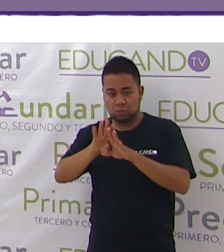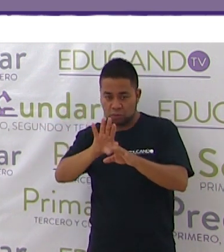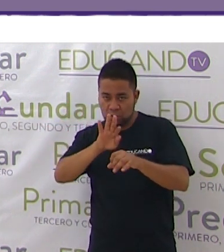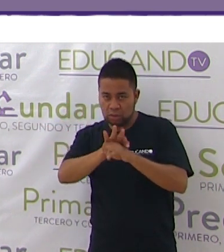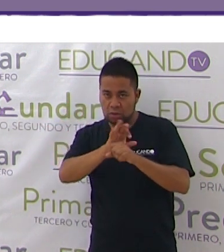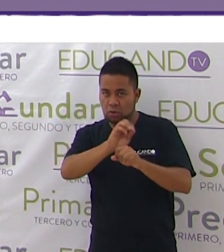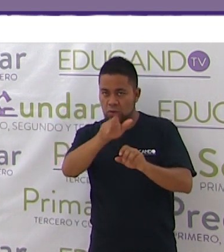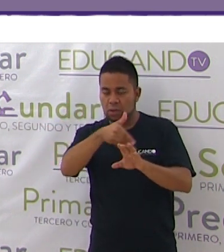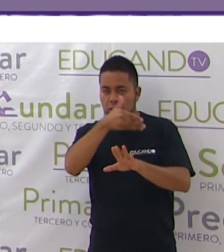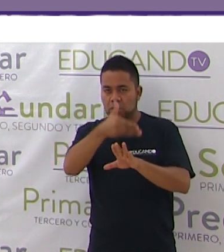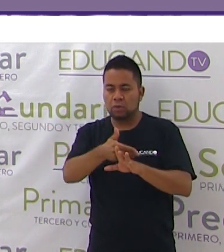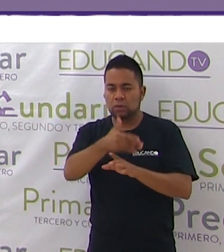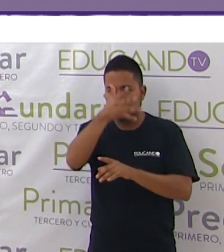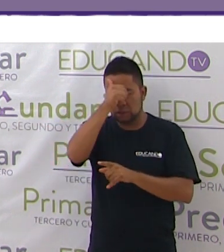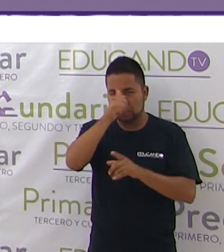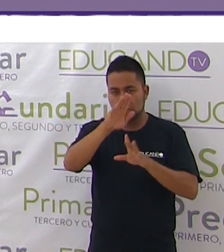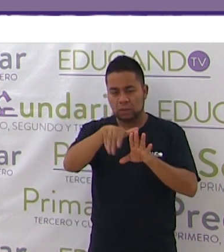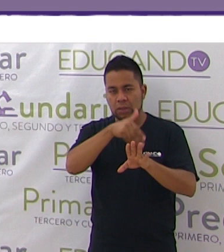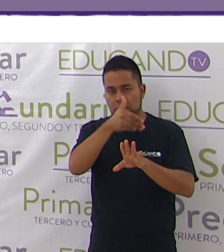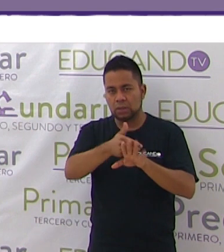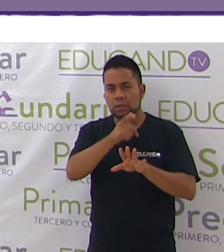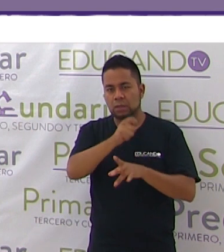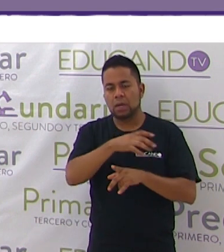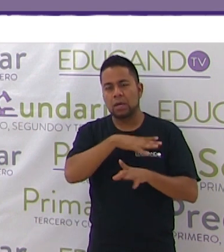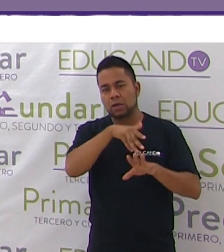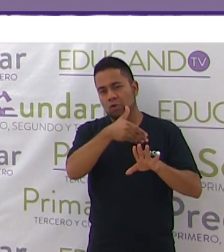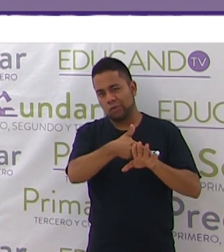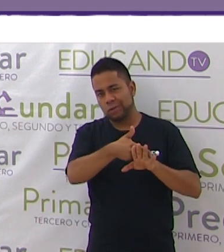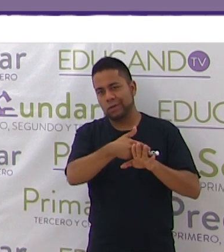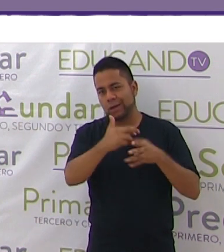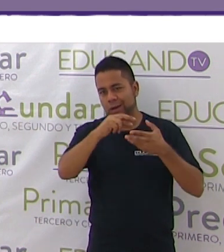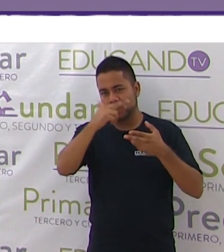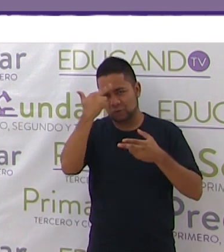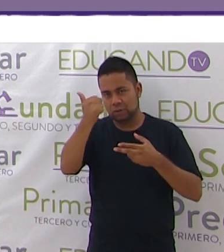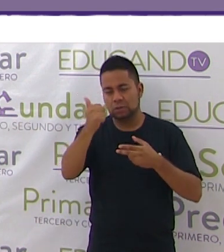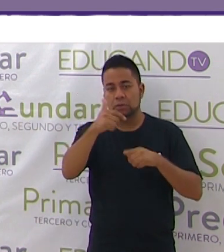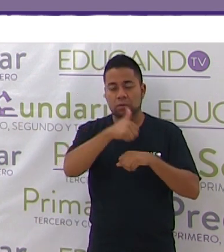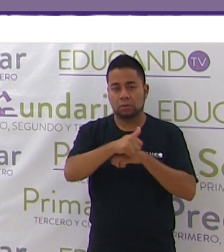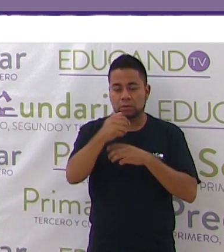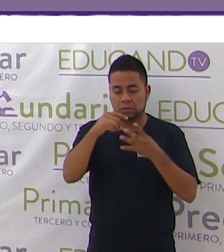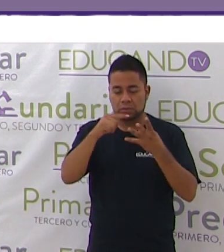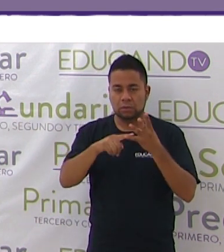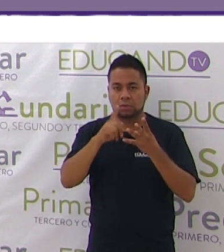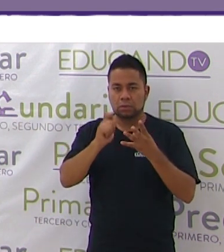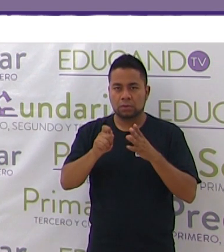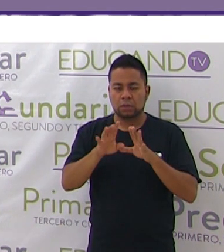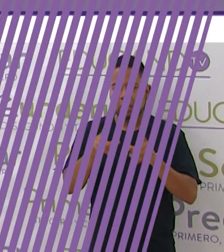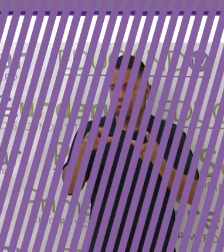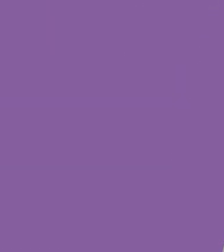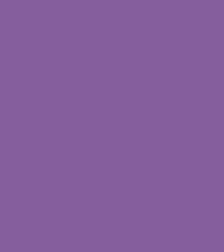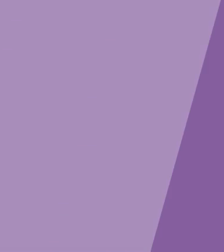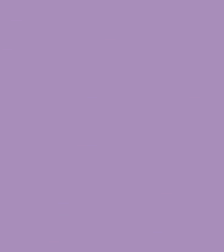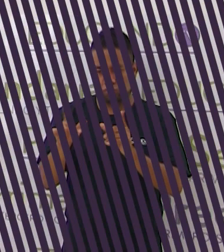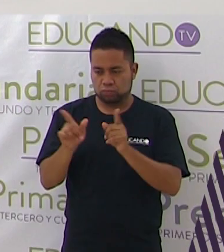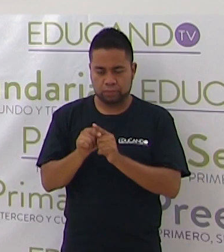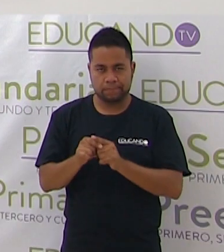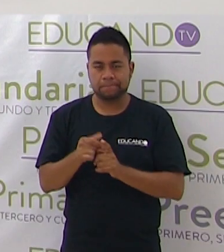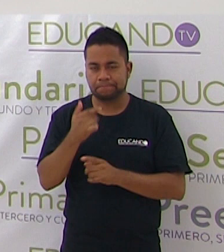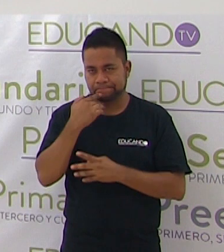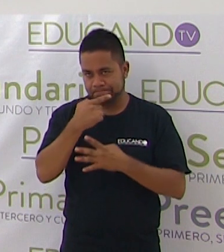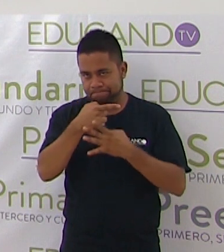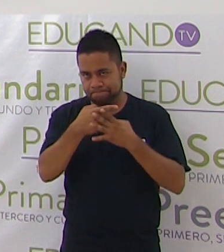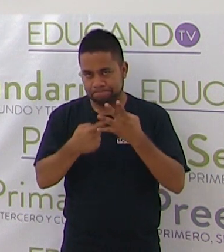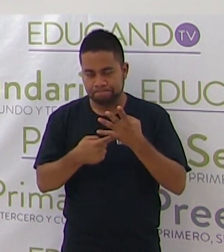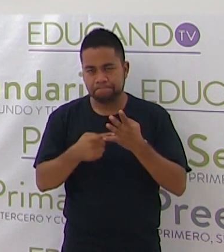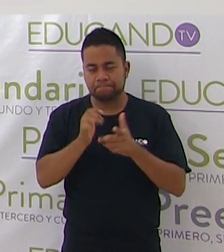y si son en contra ya se vuelven contraargumentos. Y el número 4, el cual es la conclusión. Pues bien, entonces